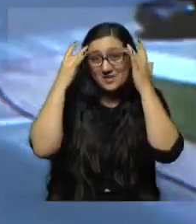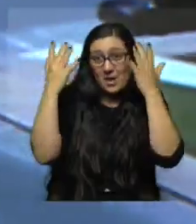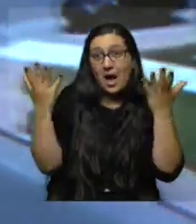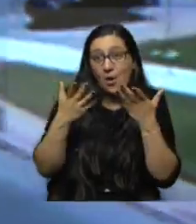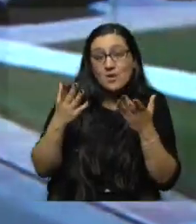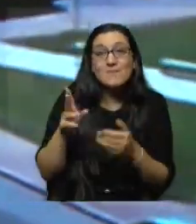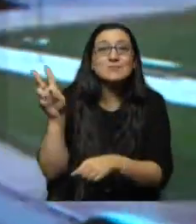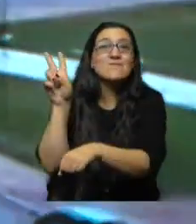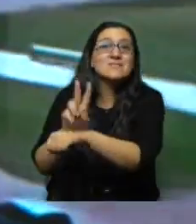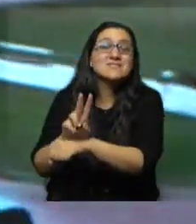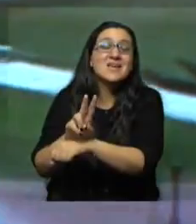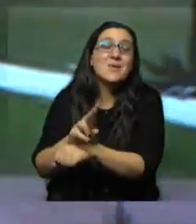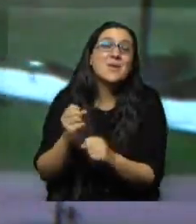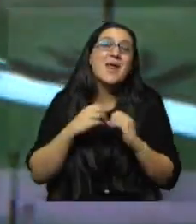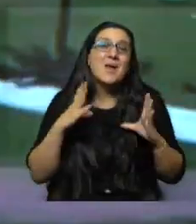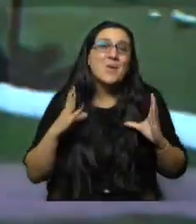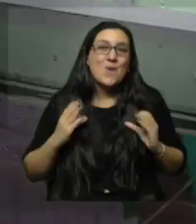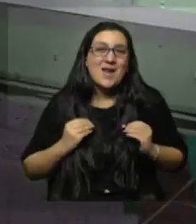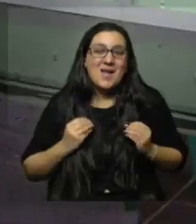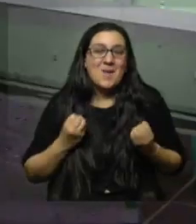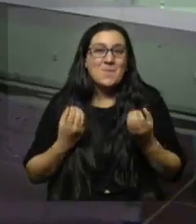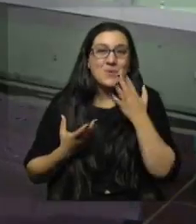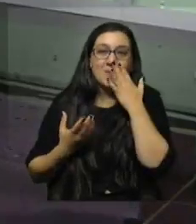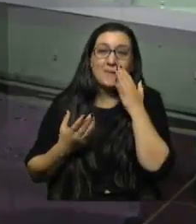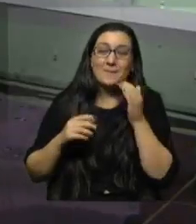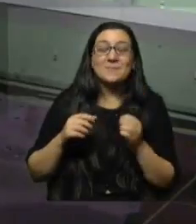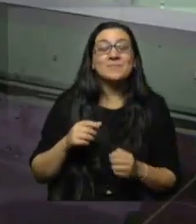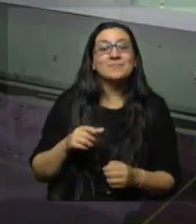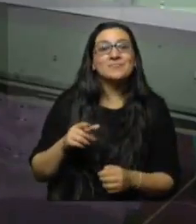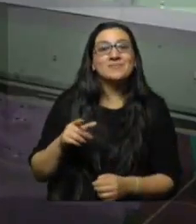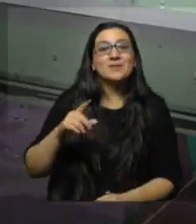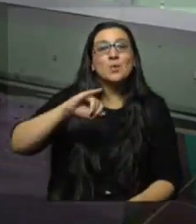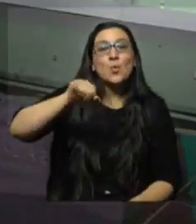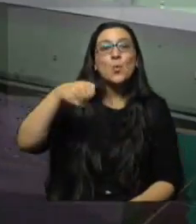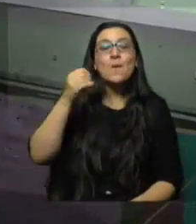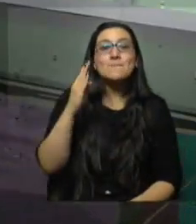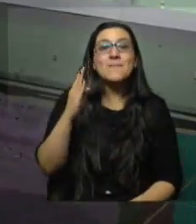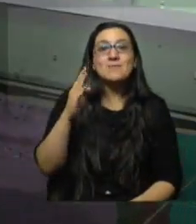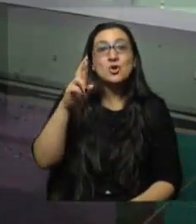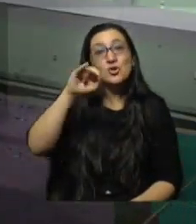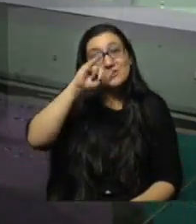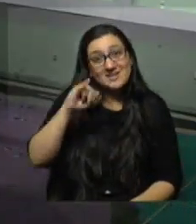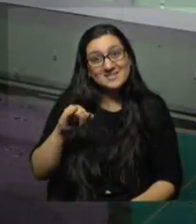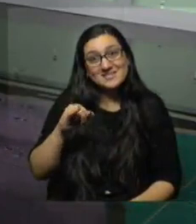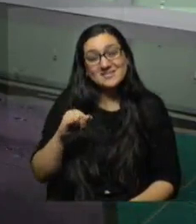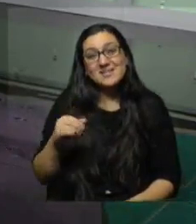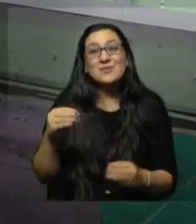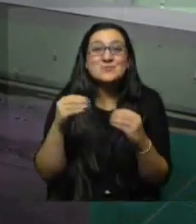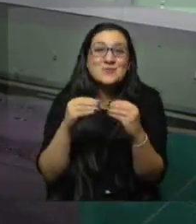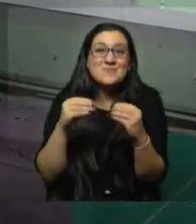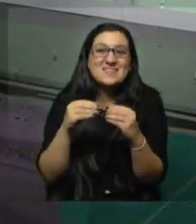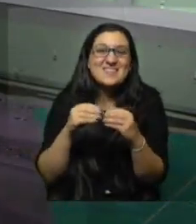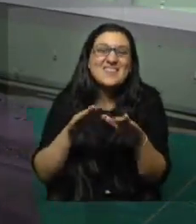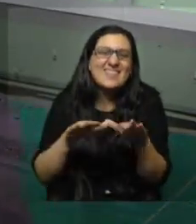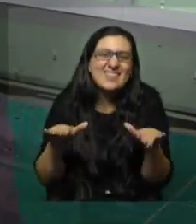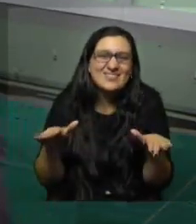Seguimos en medio de chiquilines, porque el chiquilín que tiene este equipo, que es el señor Juan Pablo Rodríguez, está con sus colegas niños también.